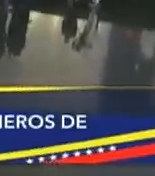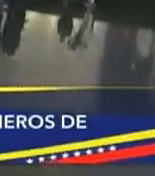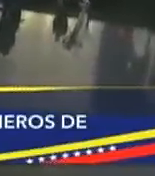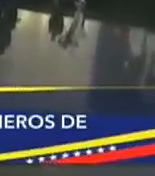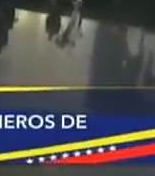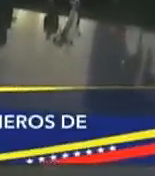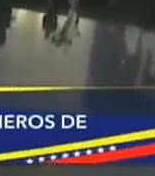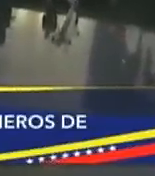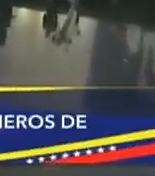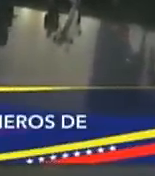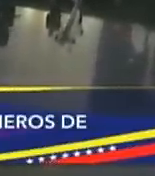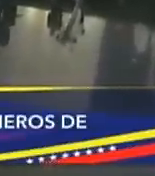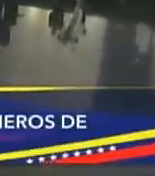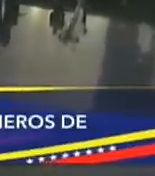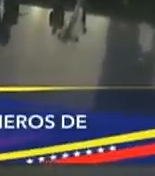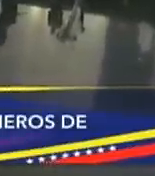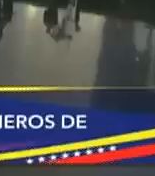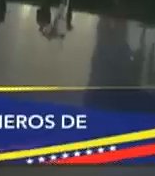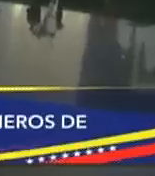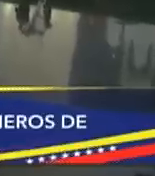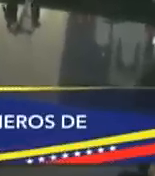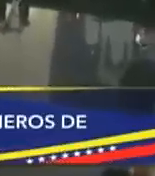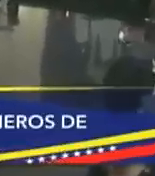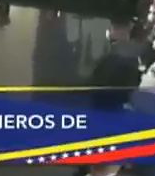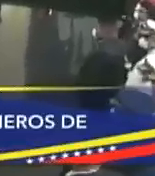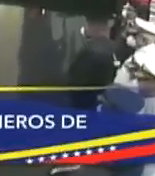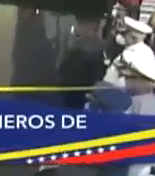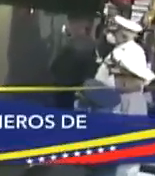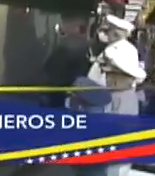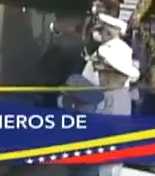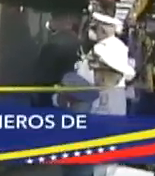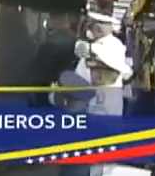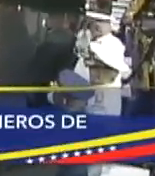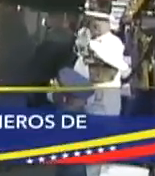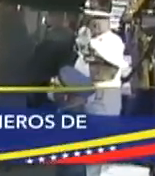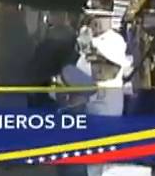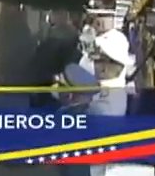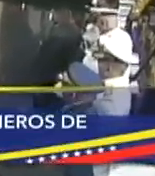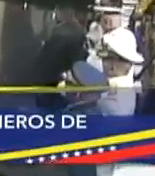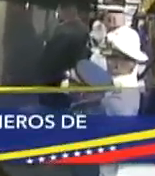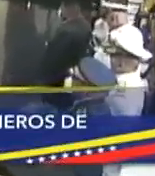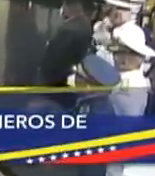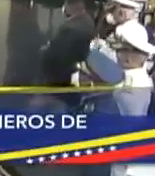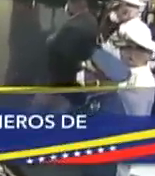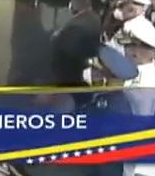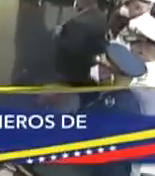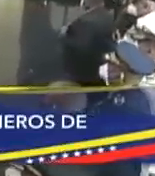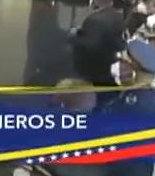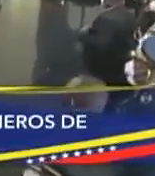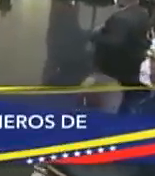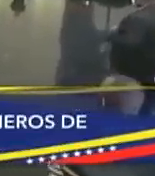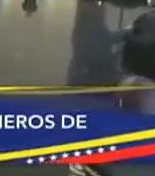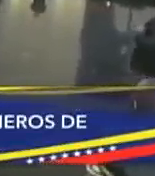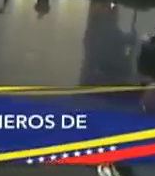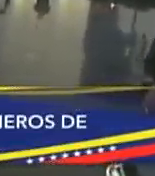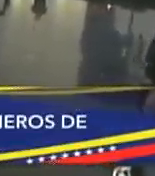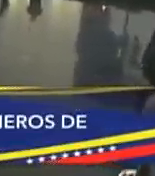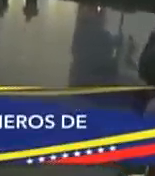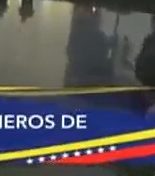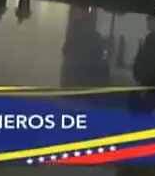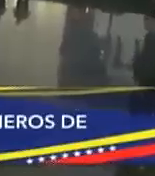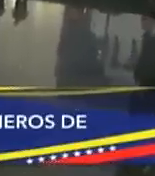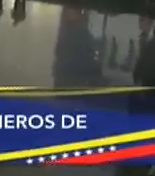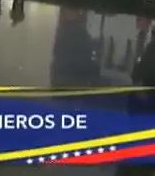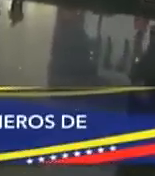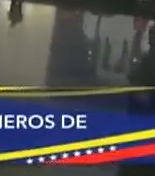Lares e integrantes del Estado Mayor Superior. El jefe de Estado venezolano saluda a esta hora a quienes están